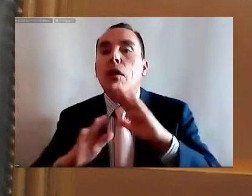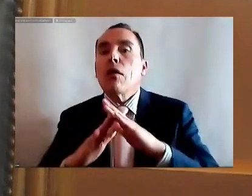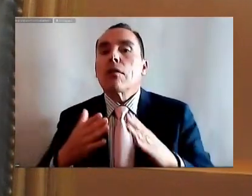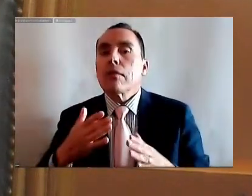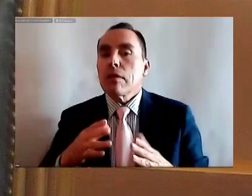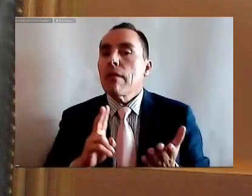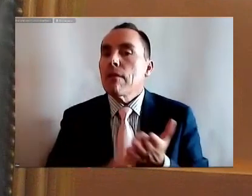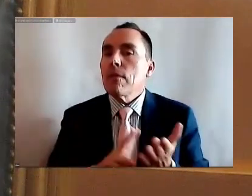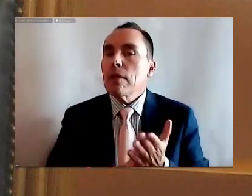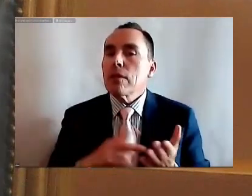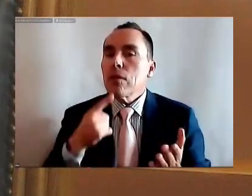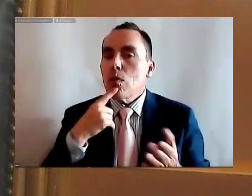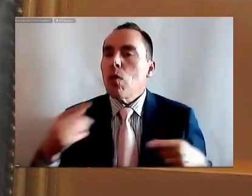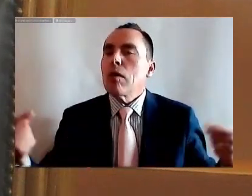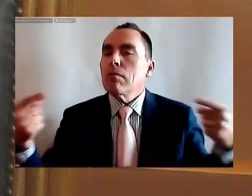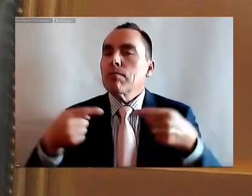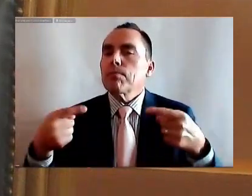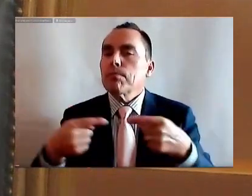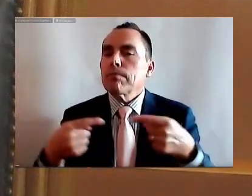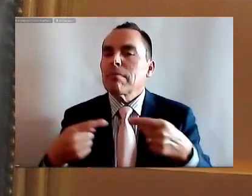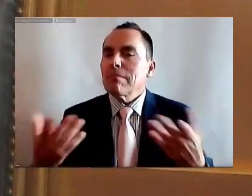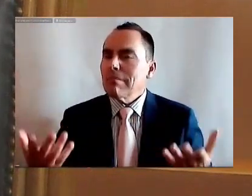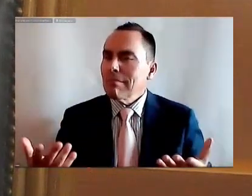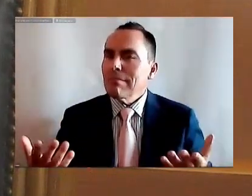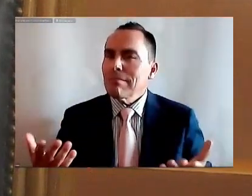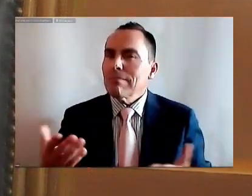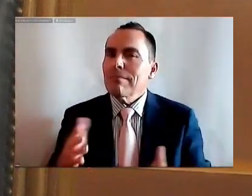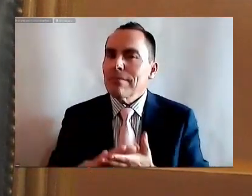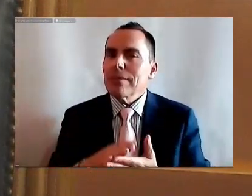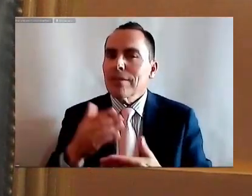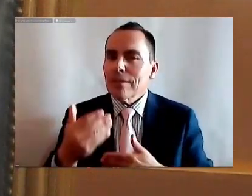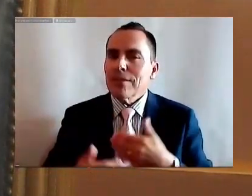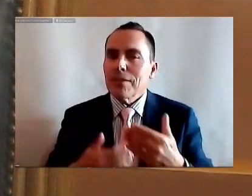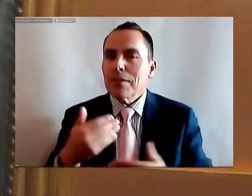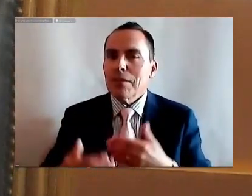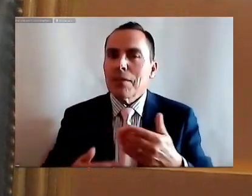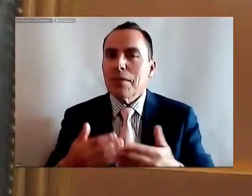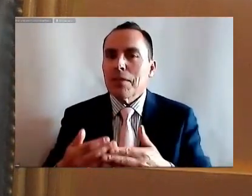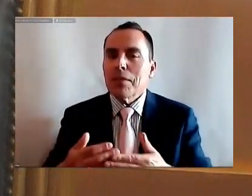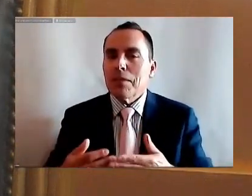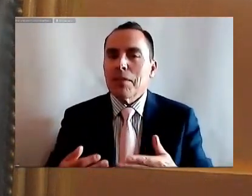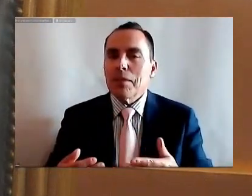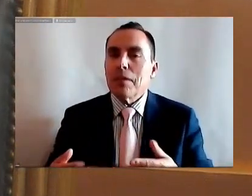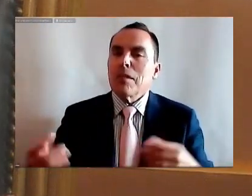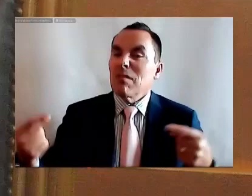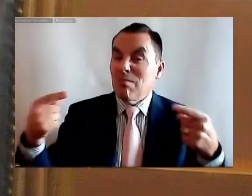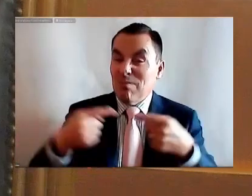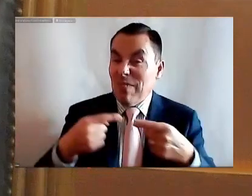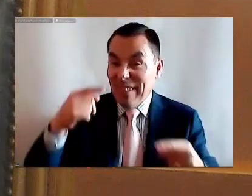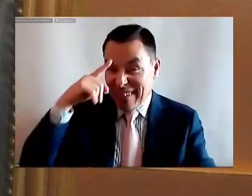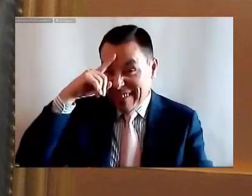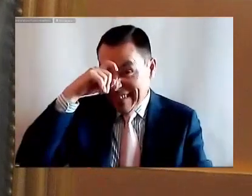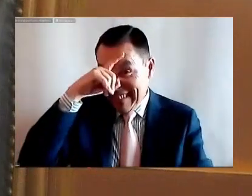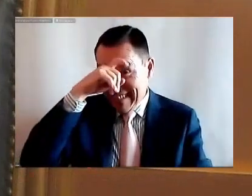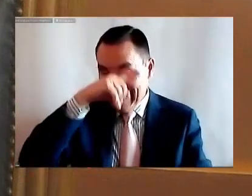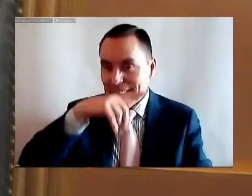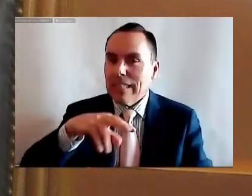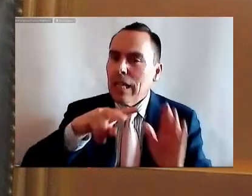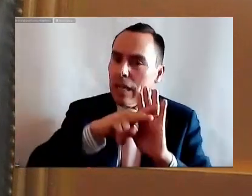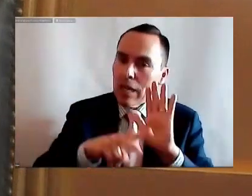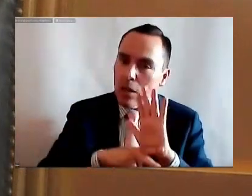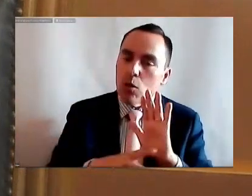de conflicto? Esto siempre termina volviéndose mucho más complejo, y por eso a las normas se les están